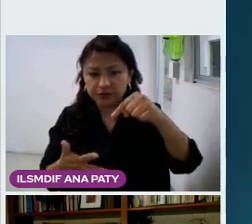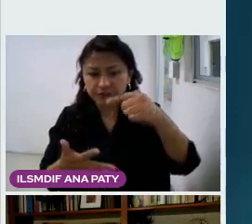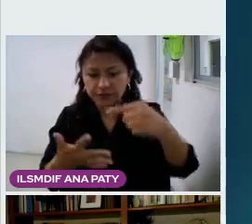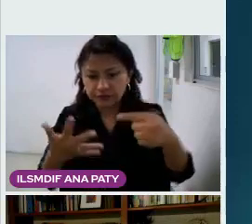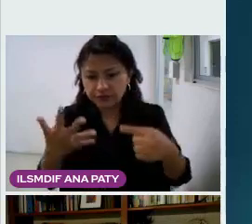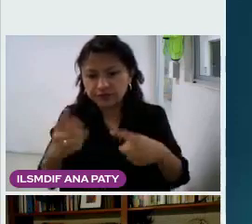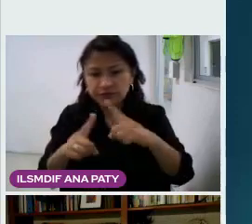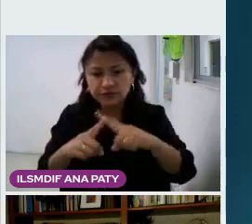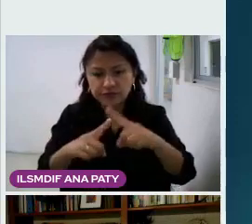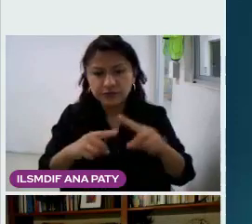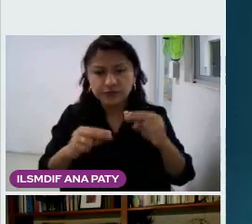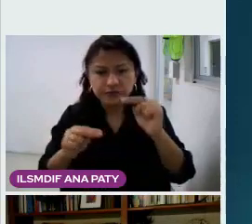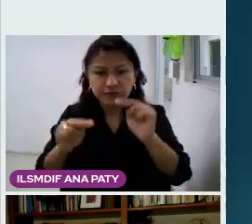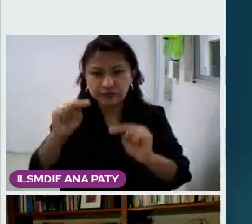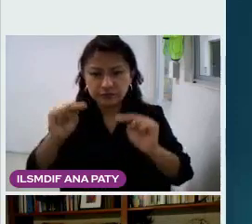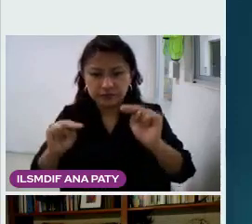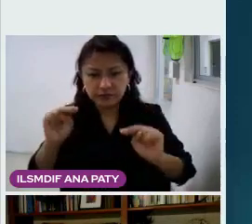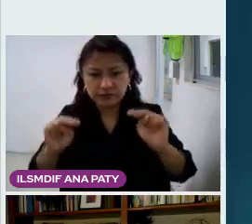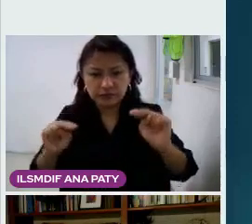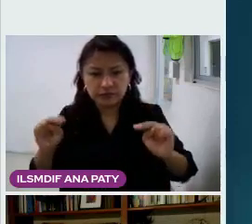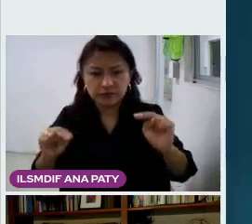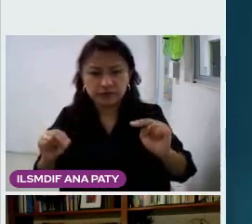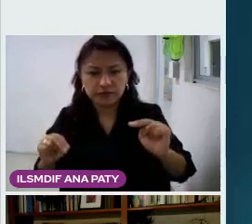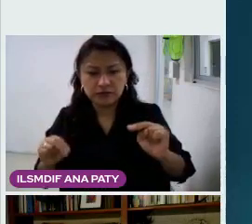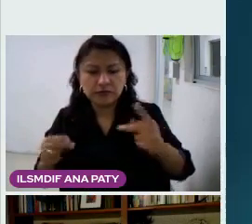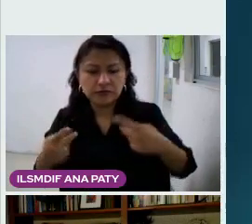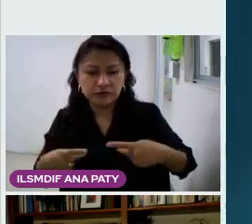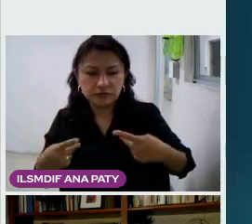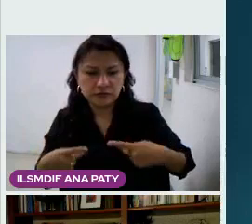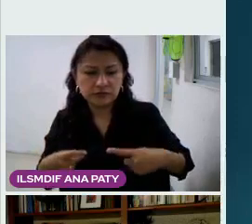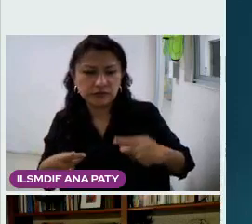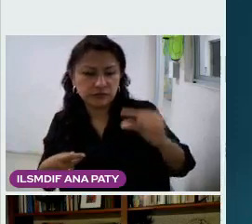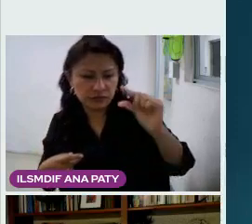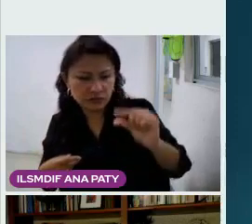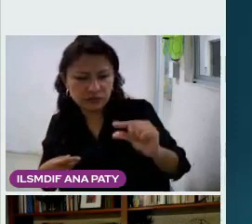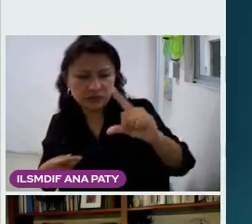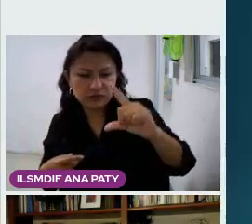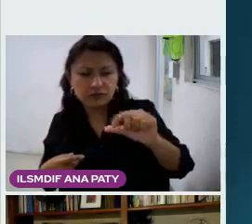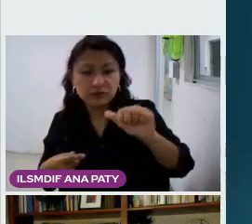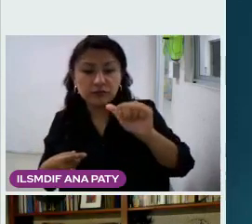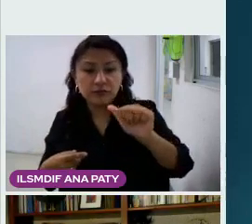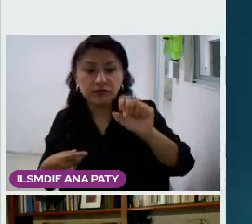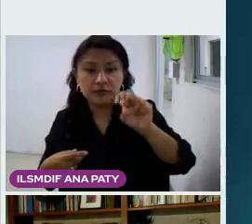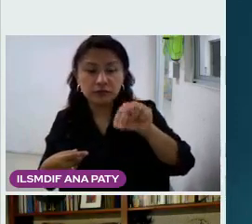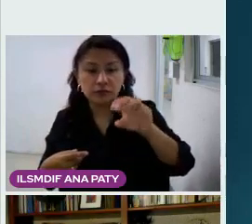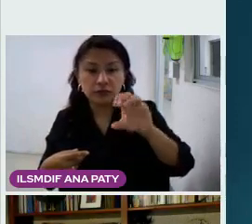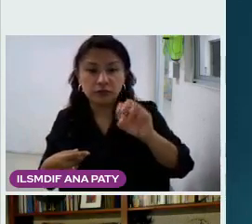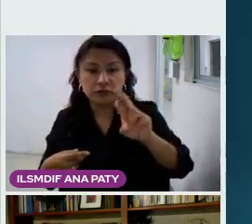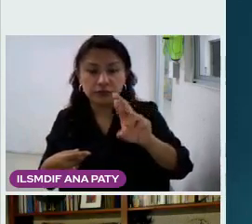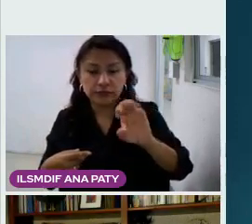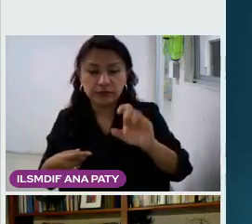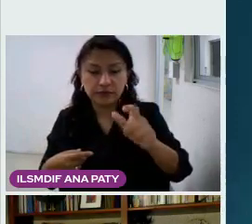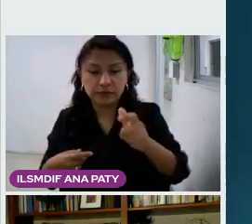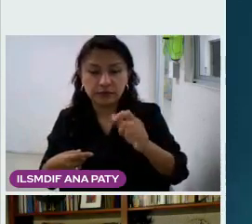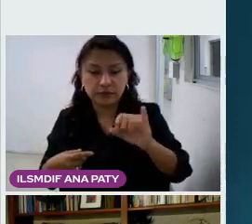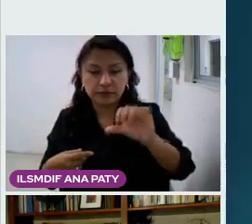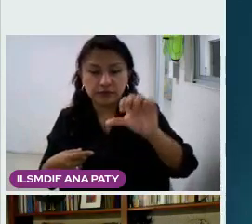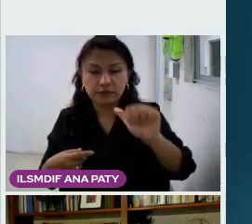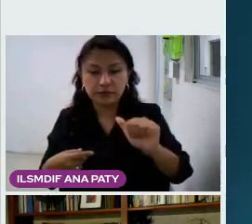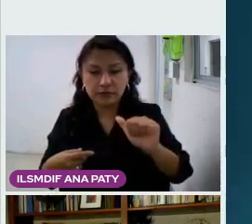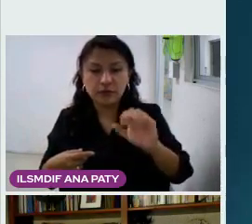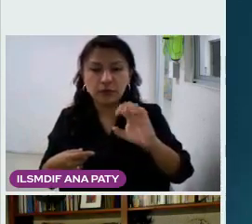centro, tiene un valor psicológico. Fíjense que alrededor de la comida y alrededor de la labor de las mujeres